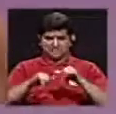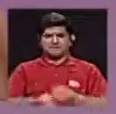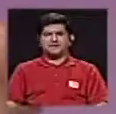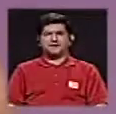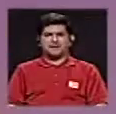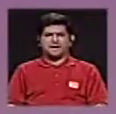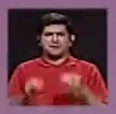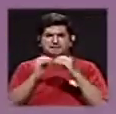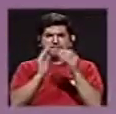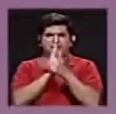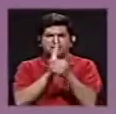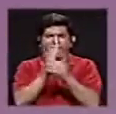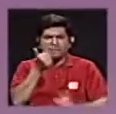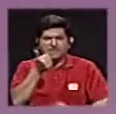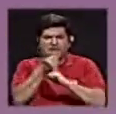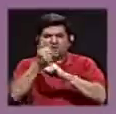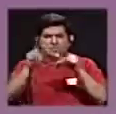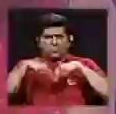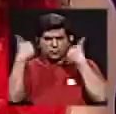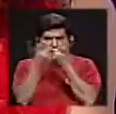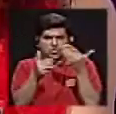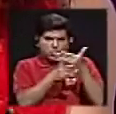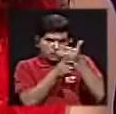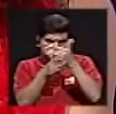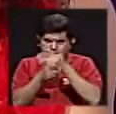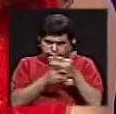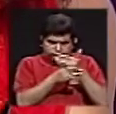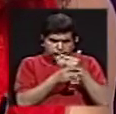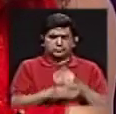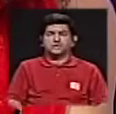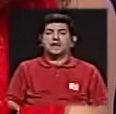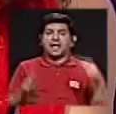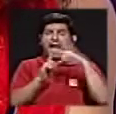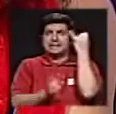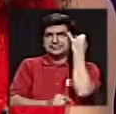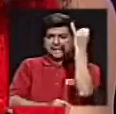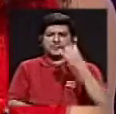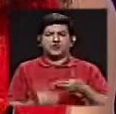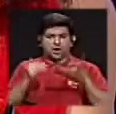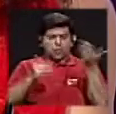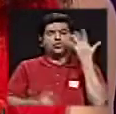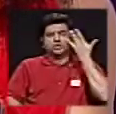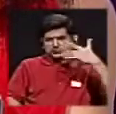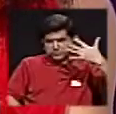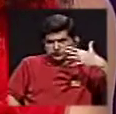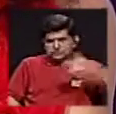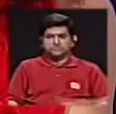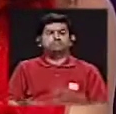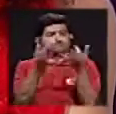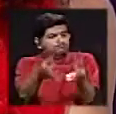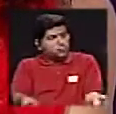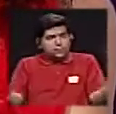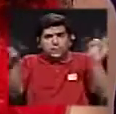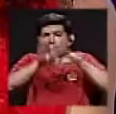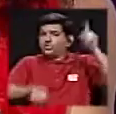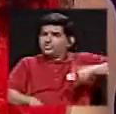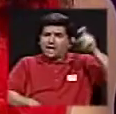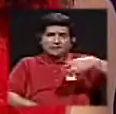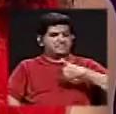capacidad de apoyo a grupos que comparten inclusive este ideológicamente aspectos muy similares el importantísimo y necesario